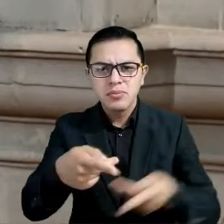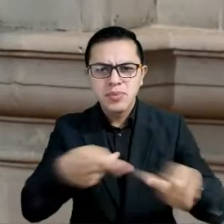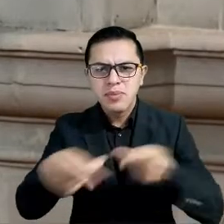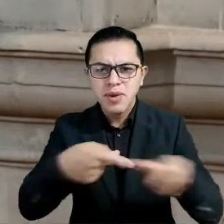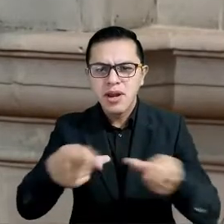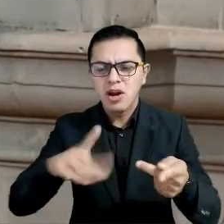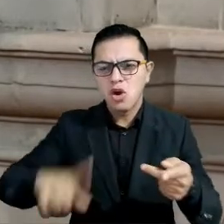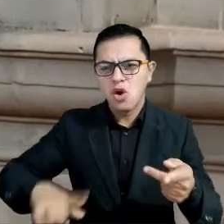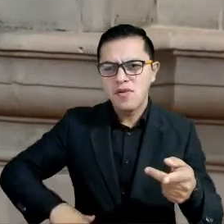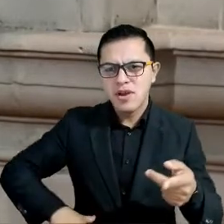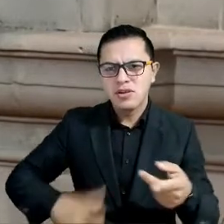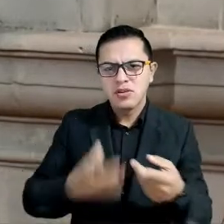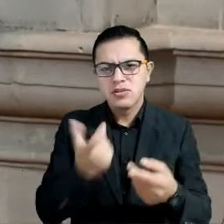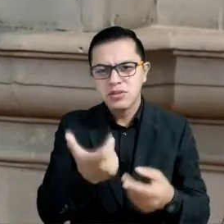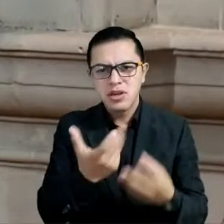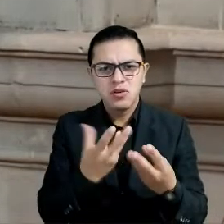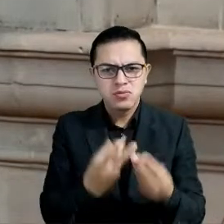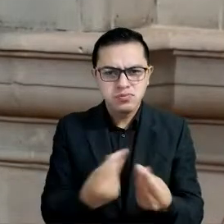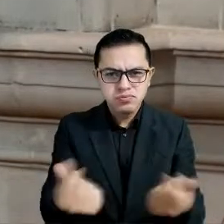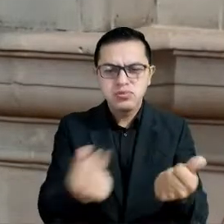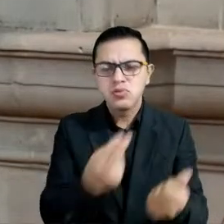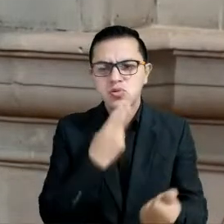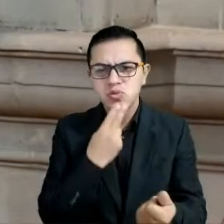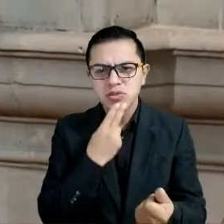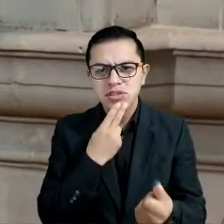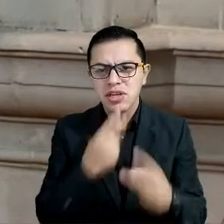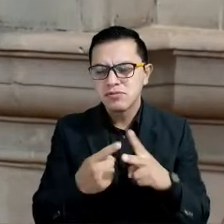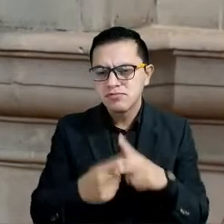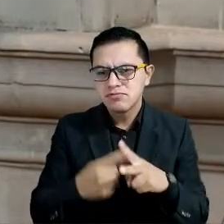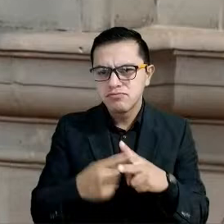y de Finanzas Públicas por su trabajo